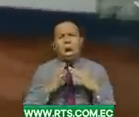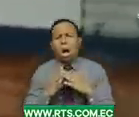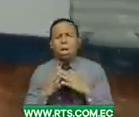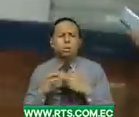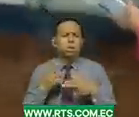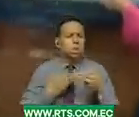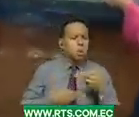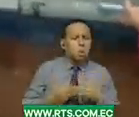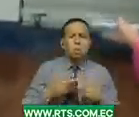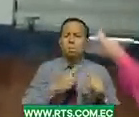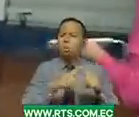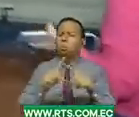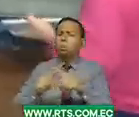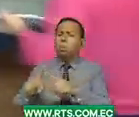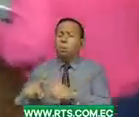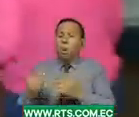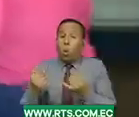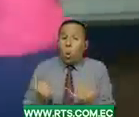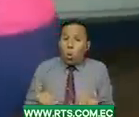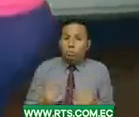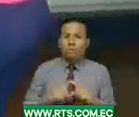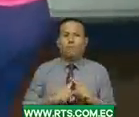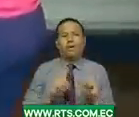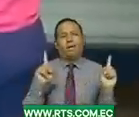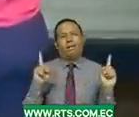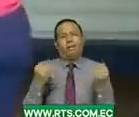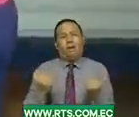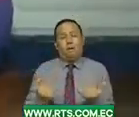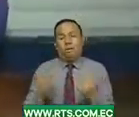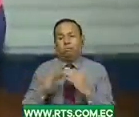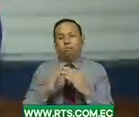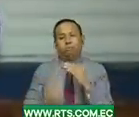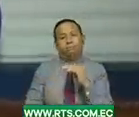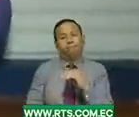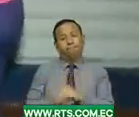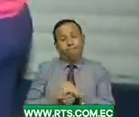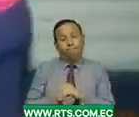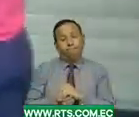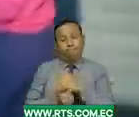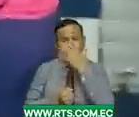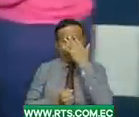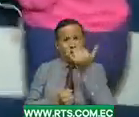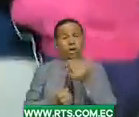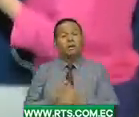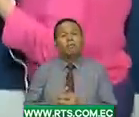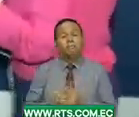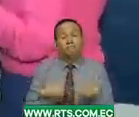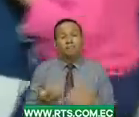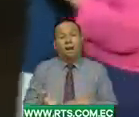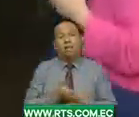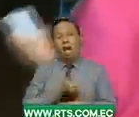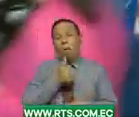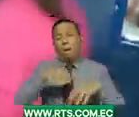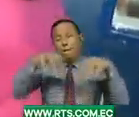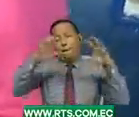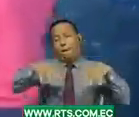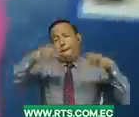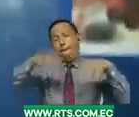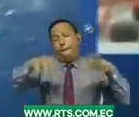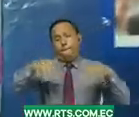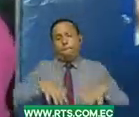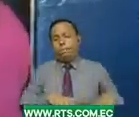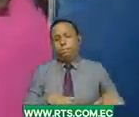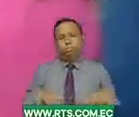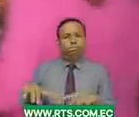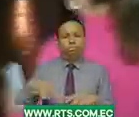locales, pero hoy vemos que han tratado de estar en sus casas para evitar todo lo que ha ocurrido hoy día. Vemos por aquí